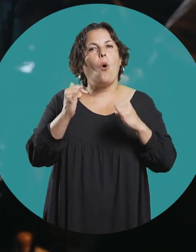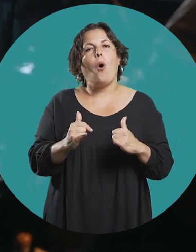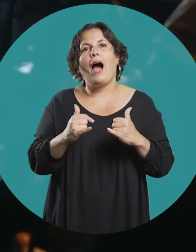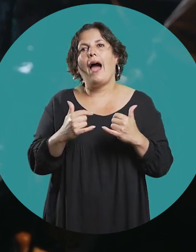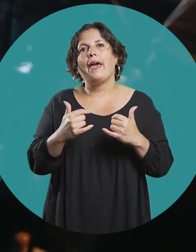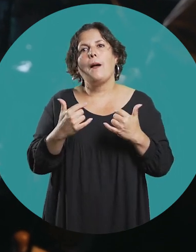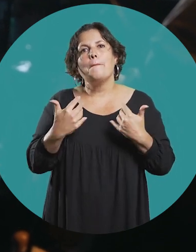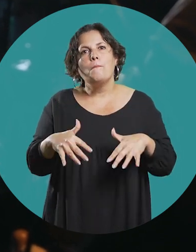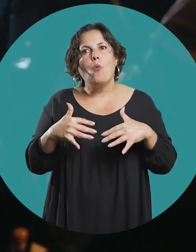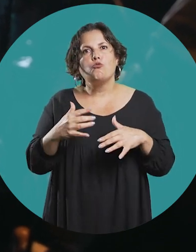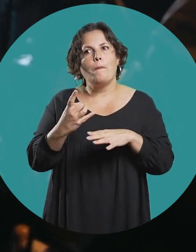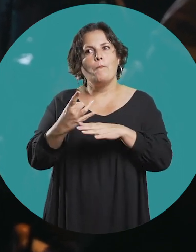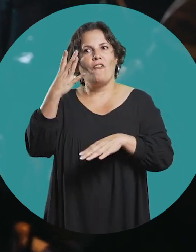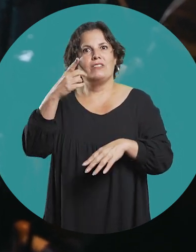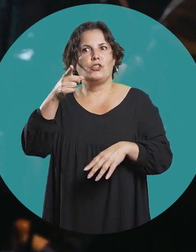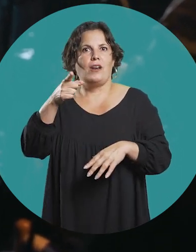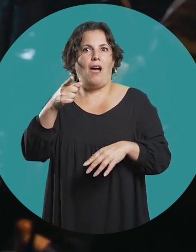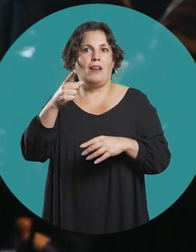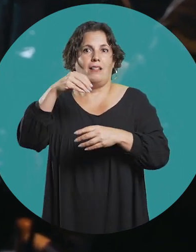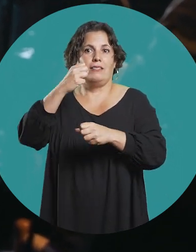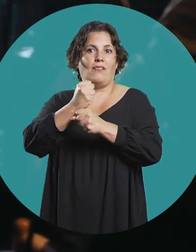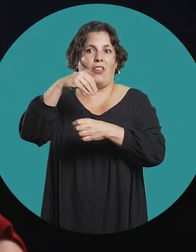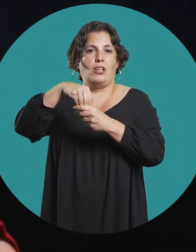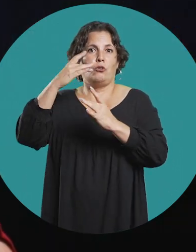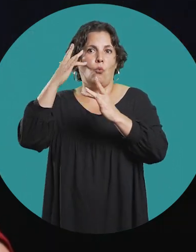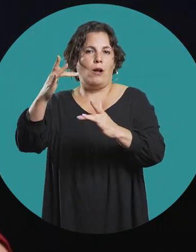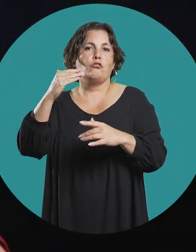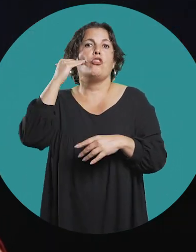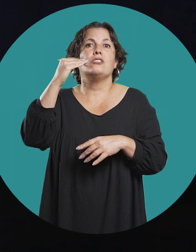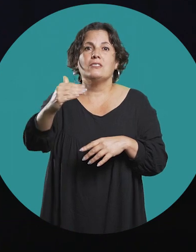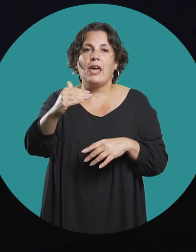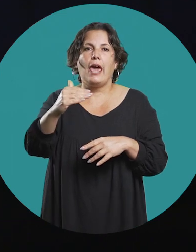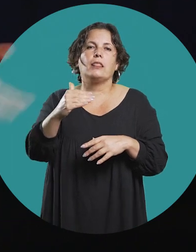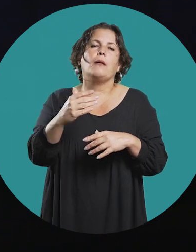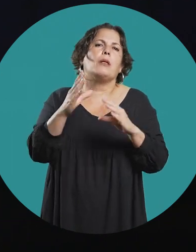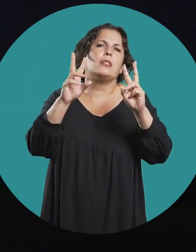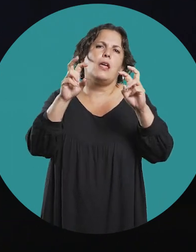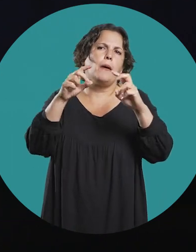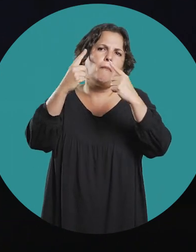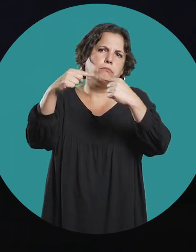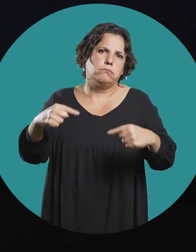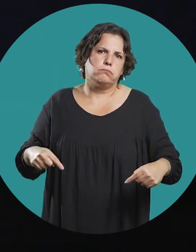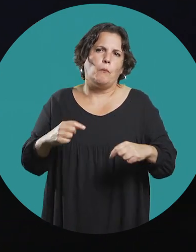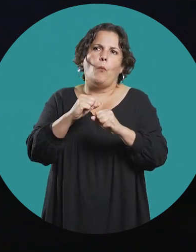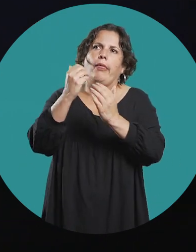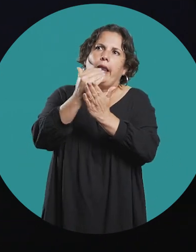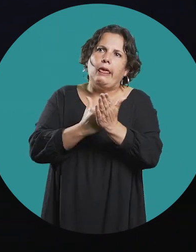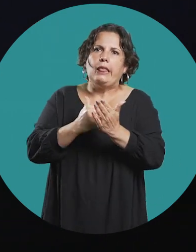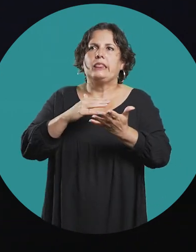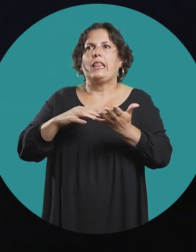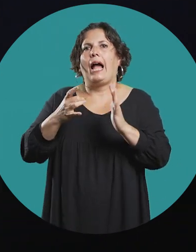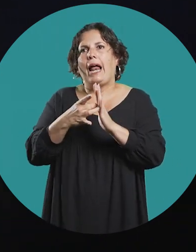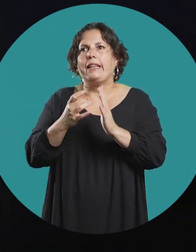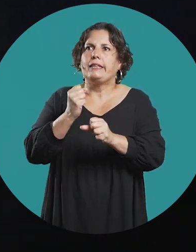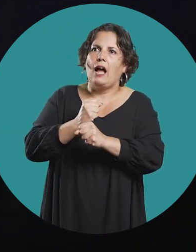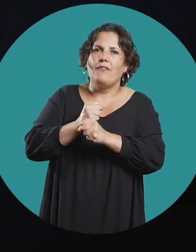montón de profesionales de la educación, de docentes, por montones de motivos, ¿no? Y los podríamos listar, y las condiciones de trabajo y